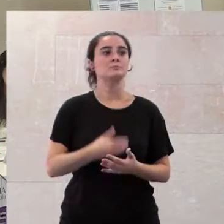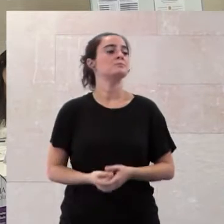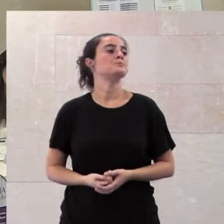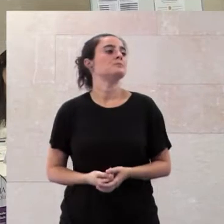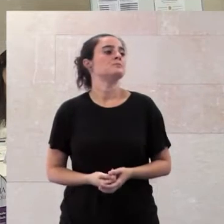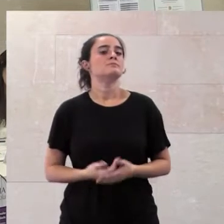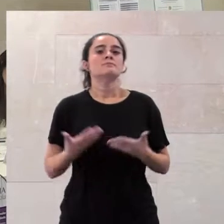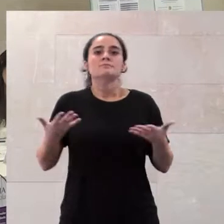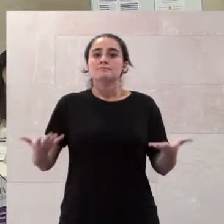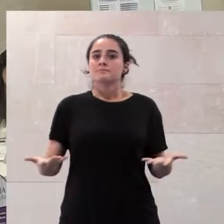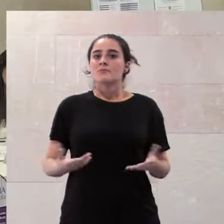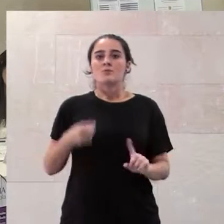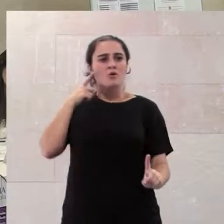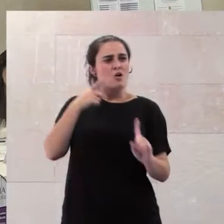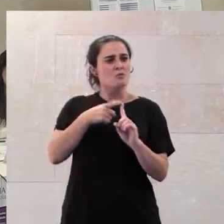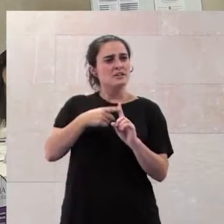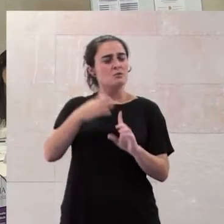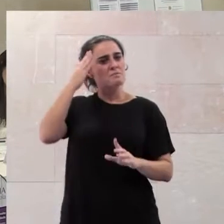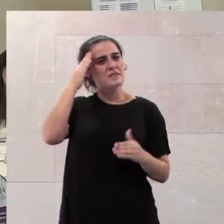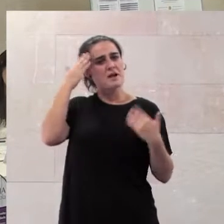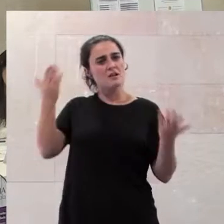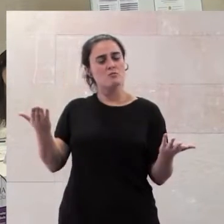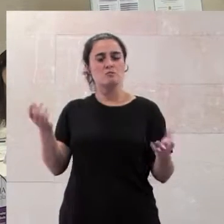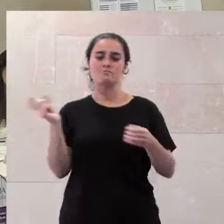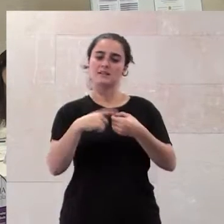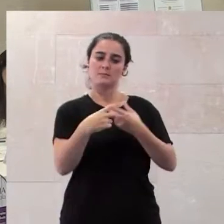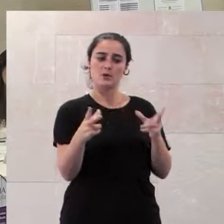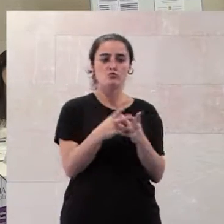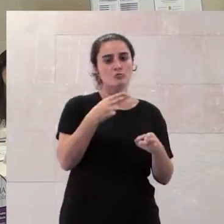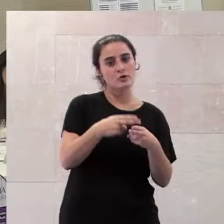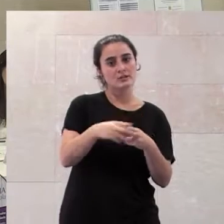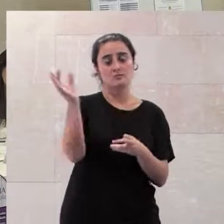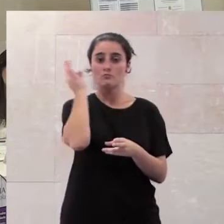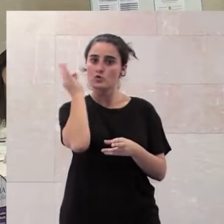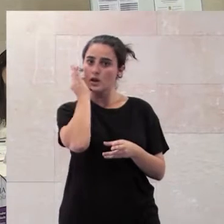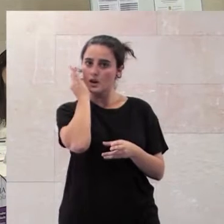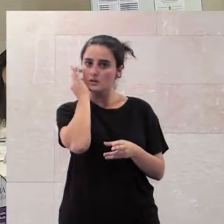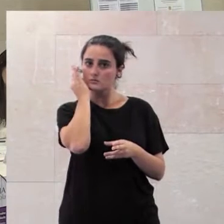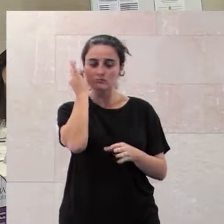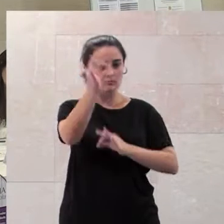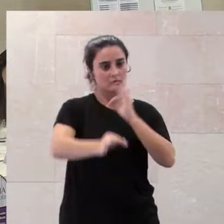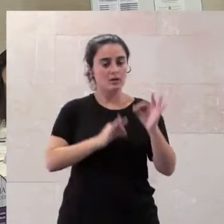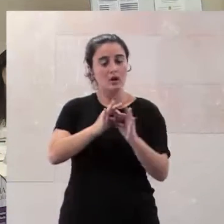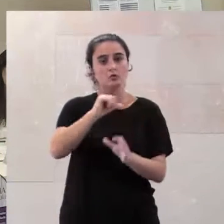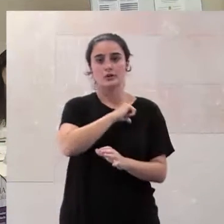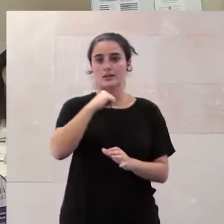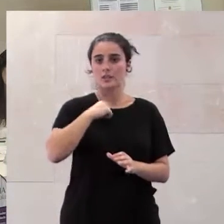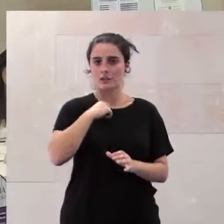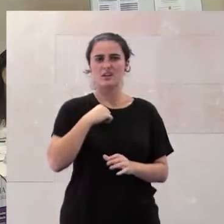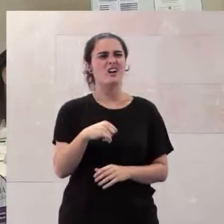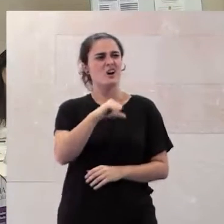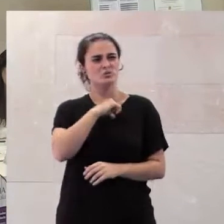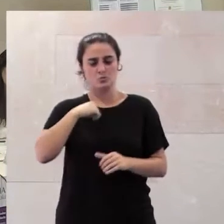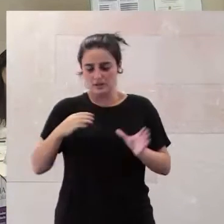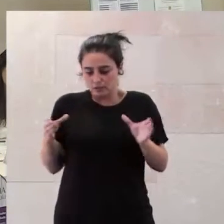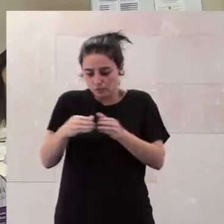Entonces comentaba eso, ¿no? Que el objetivo principal es la participación sociopolítica de las mujeres, la autoorganización y los grupos, la autonomía también de